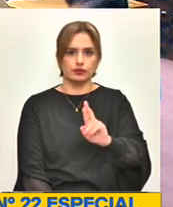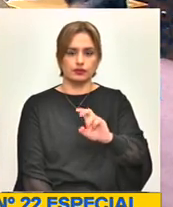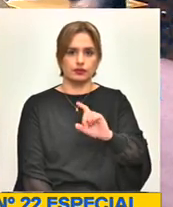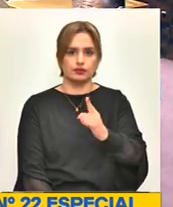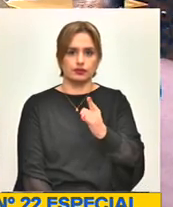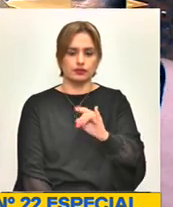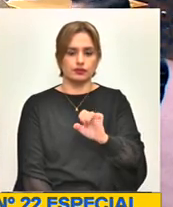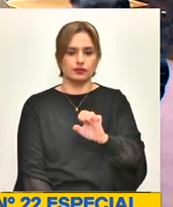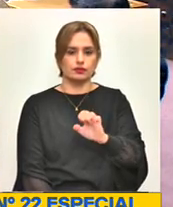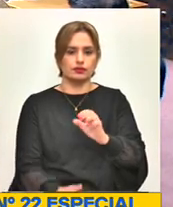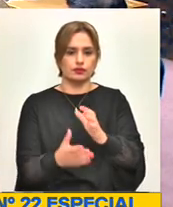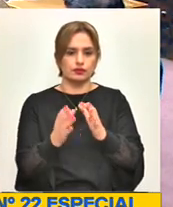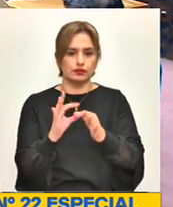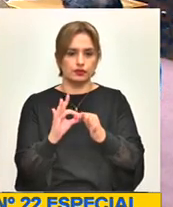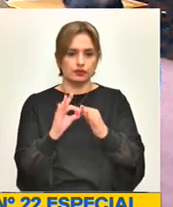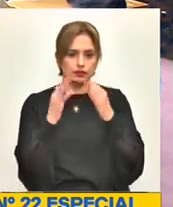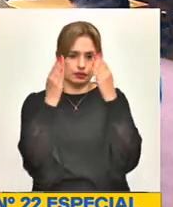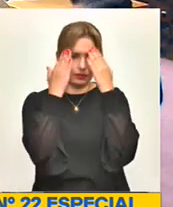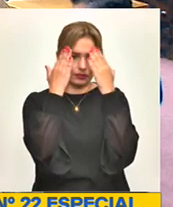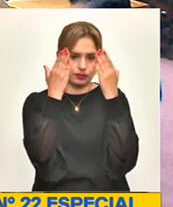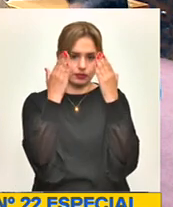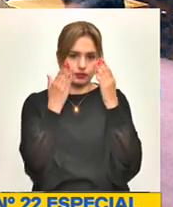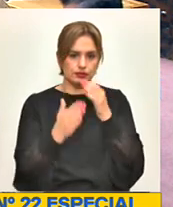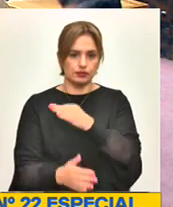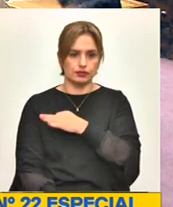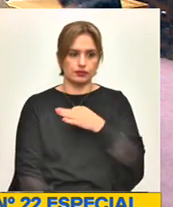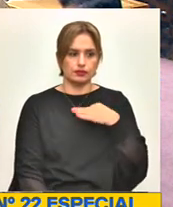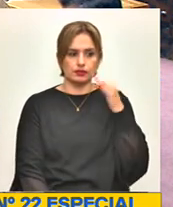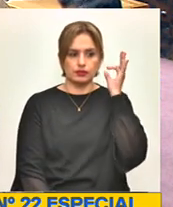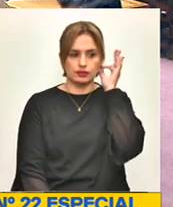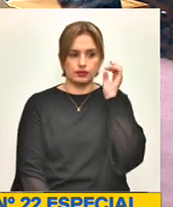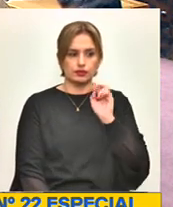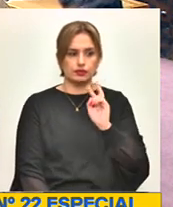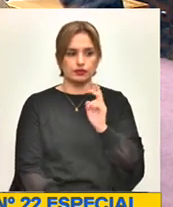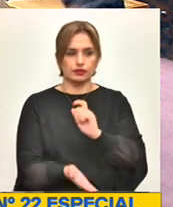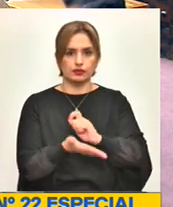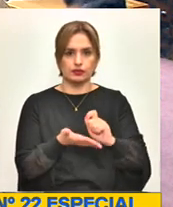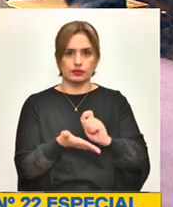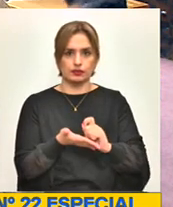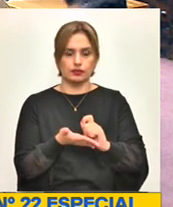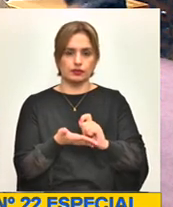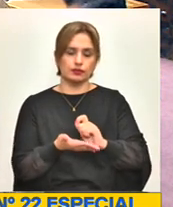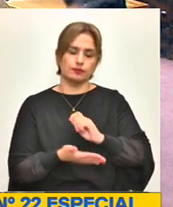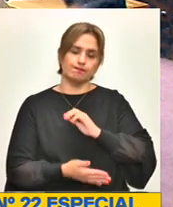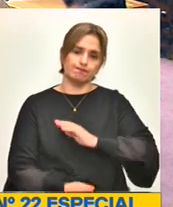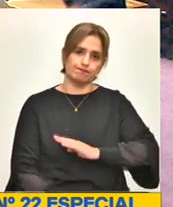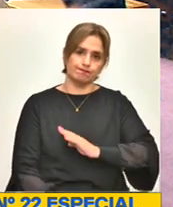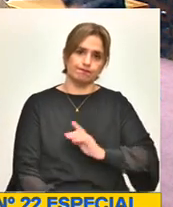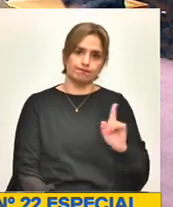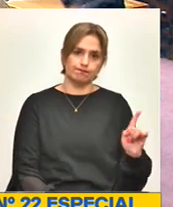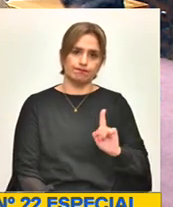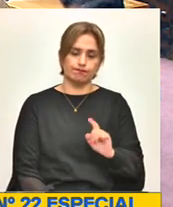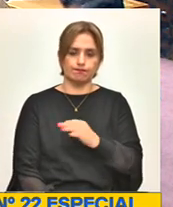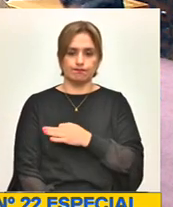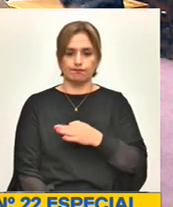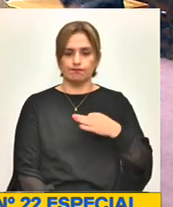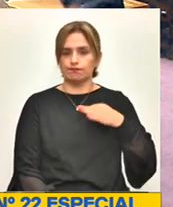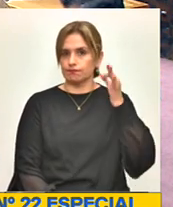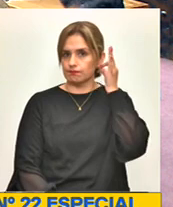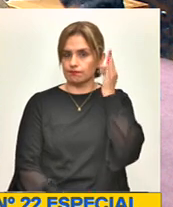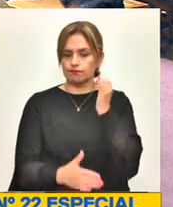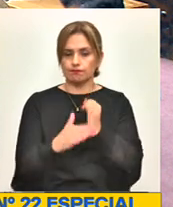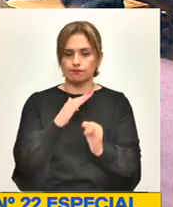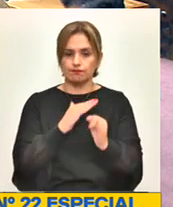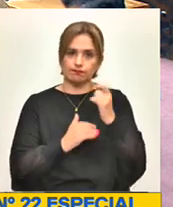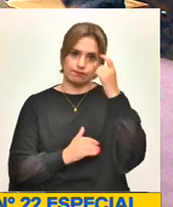saludo a los a la ministra y al subsecretario que nos acompañan y extrañamos a la ministra del interior especialmente pensando en